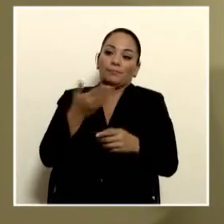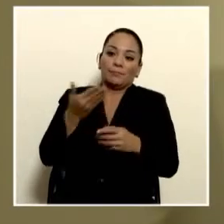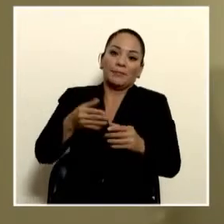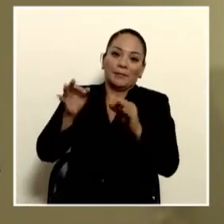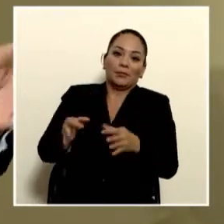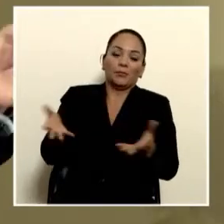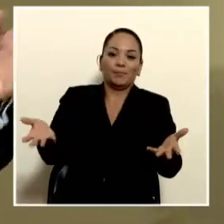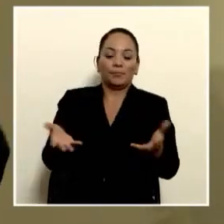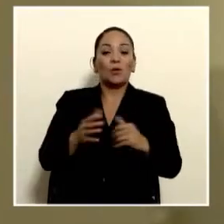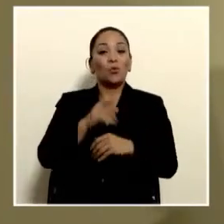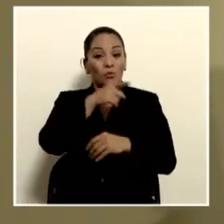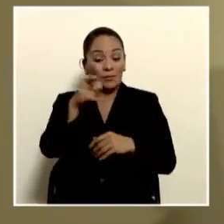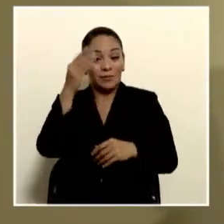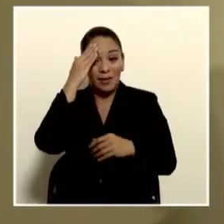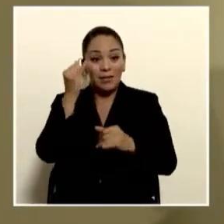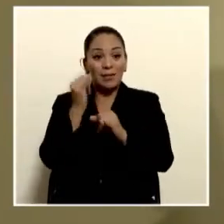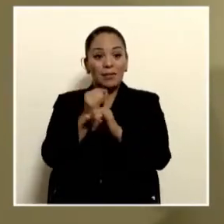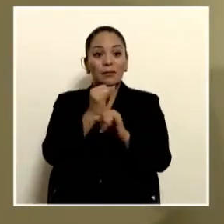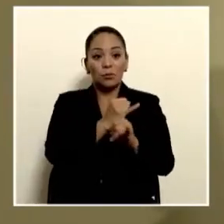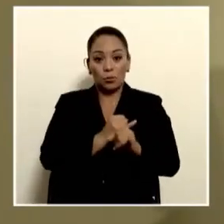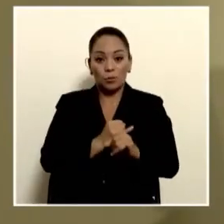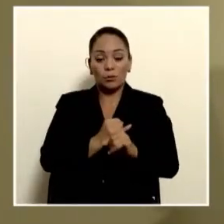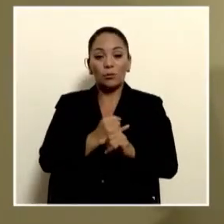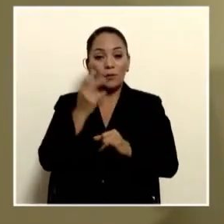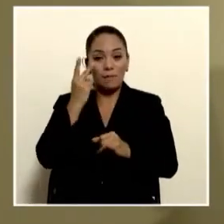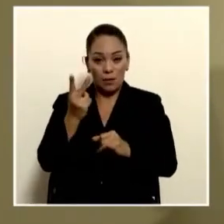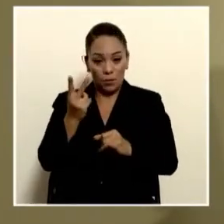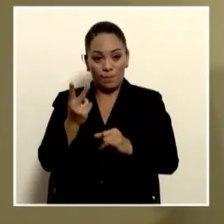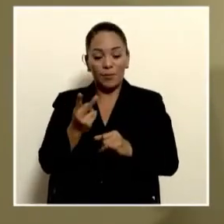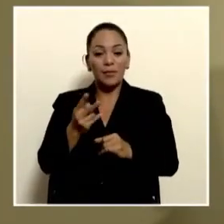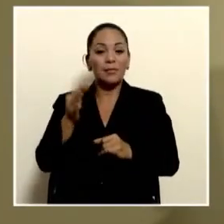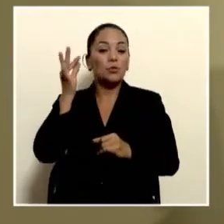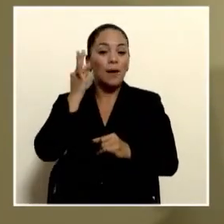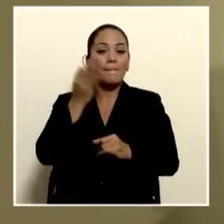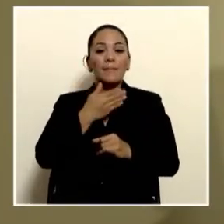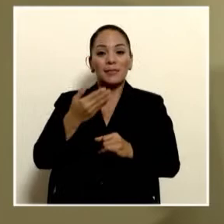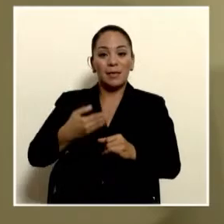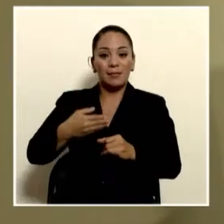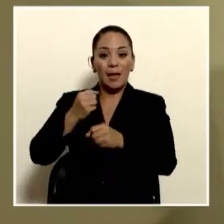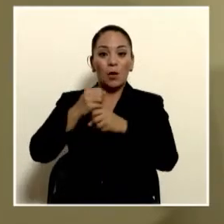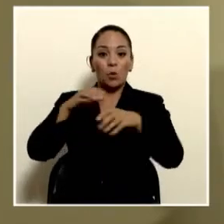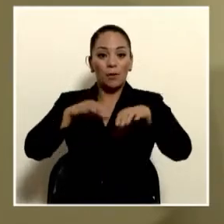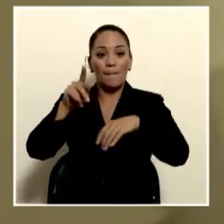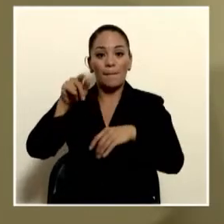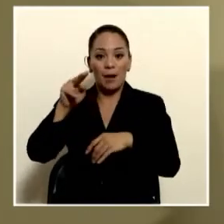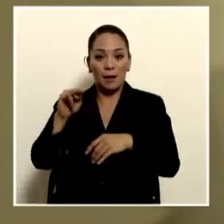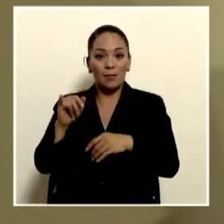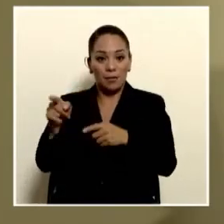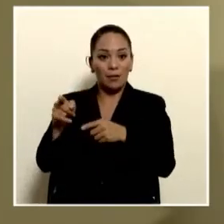las instituciones. Usted vio cómo aplaudió la señora presidenta ejecutiva del PANI, porque de otra manera no hay